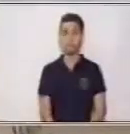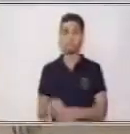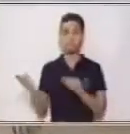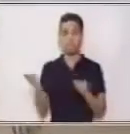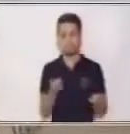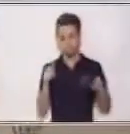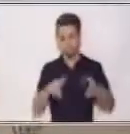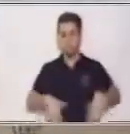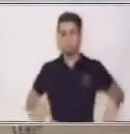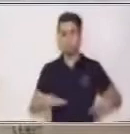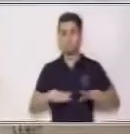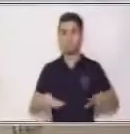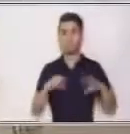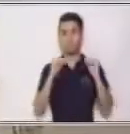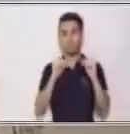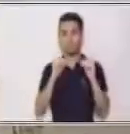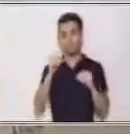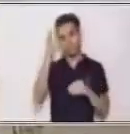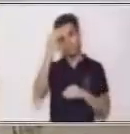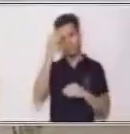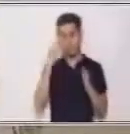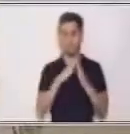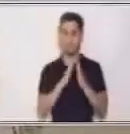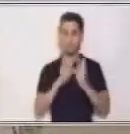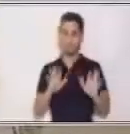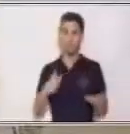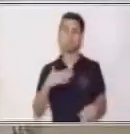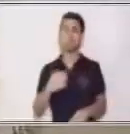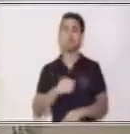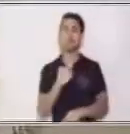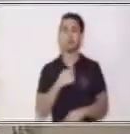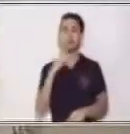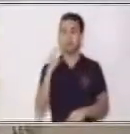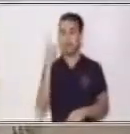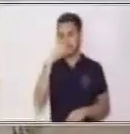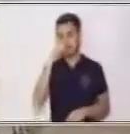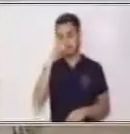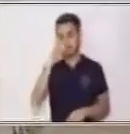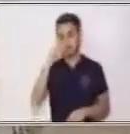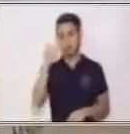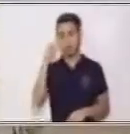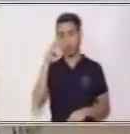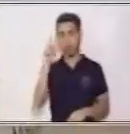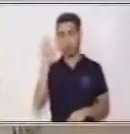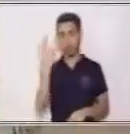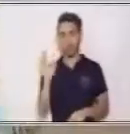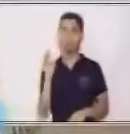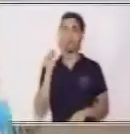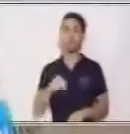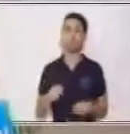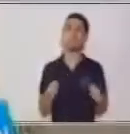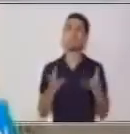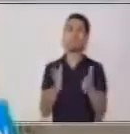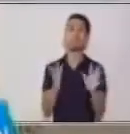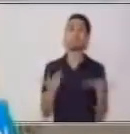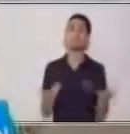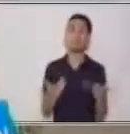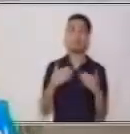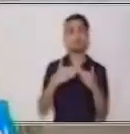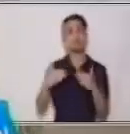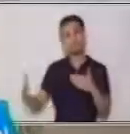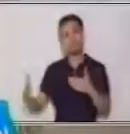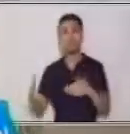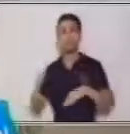Bienvenidos a este espacio educativo, Aprendo en Casa. Soy Estuardo Alonso y en esta oportunidad desarrollaré el tema de la continuación de lo que